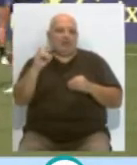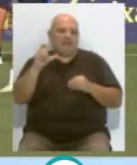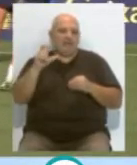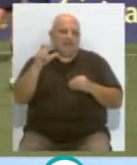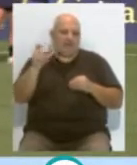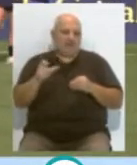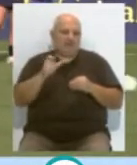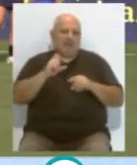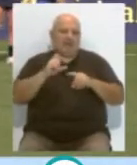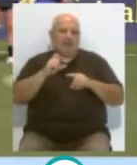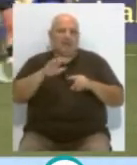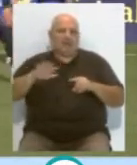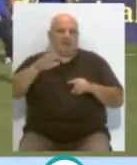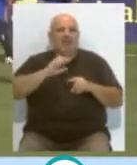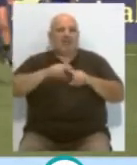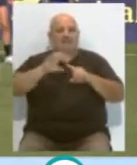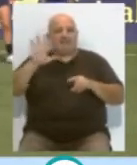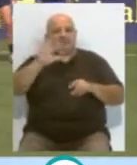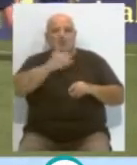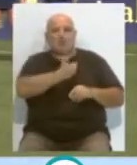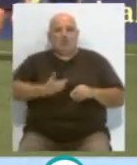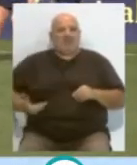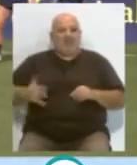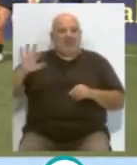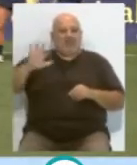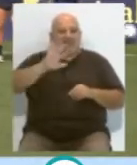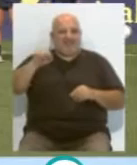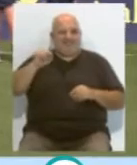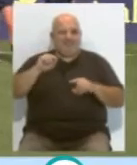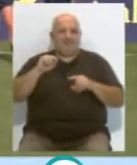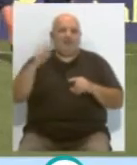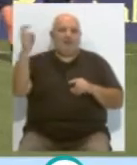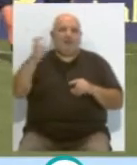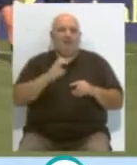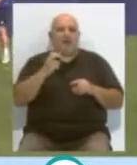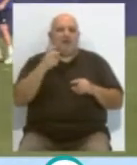montenegrino, que llegaba también un delantero centro de 22 años, que se verá cómo va